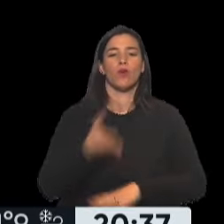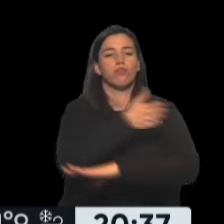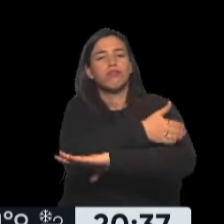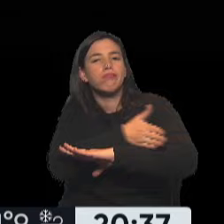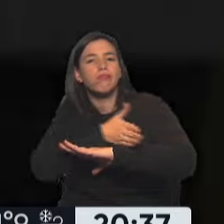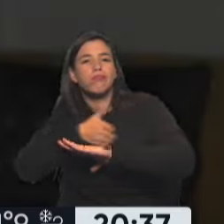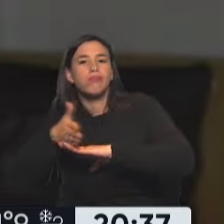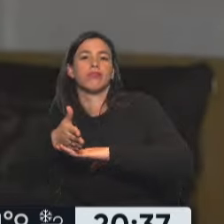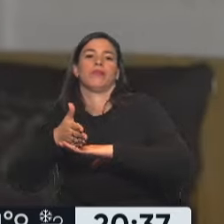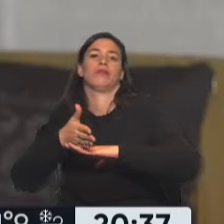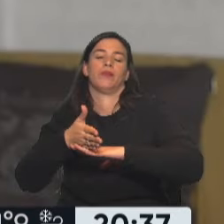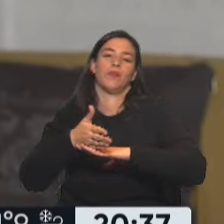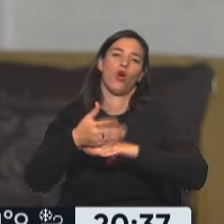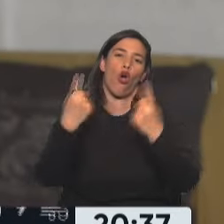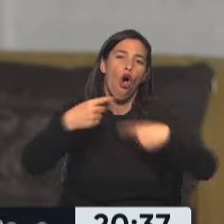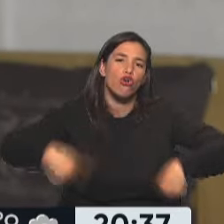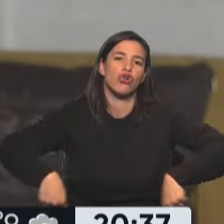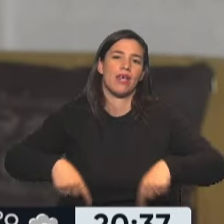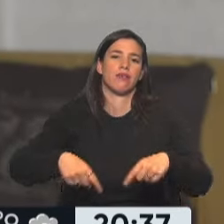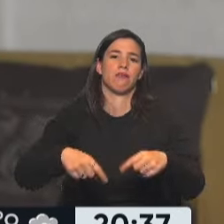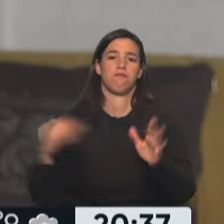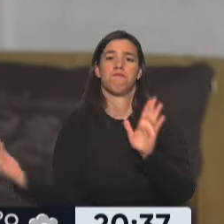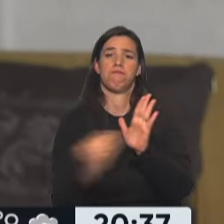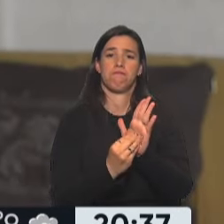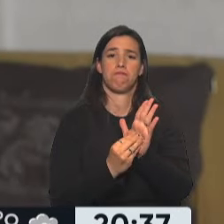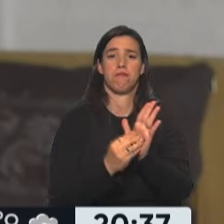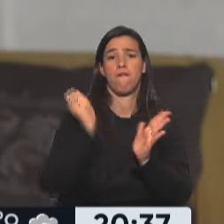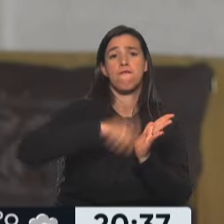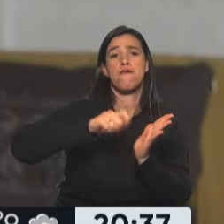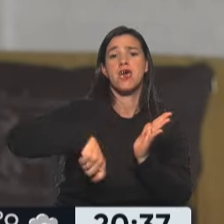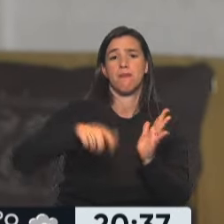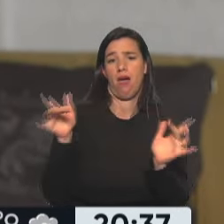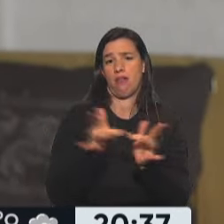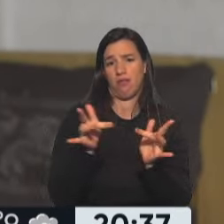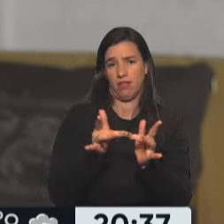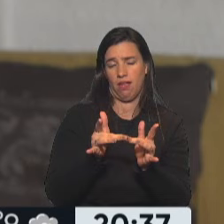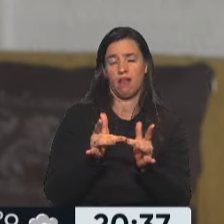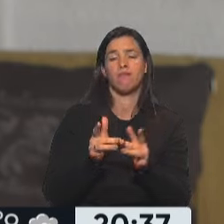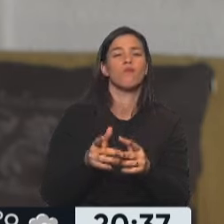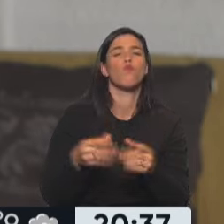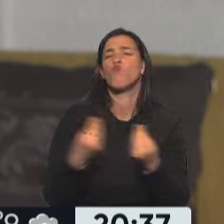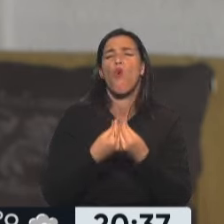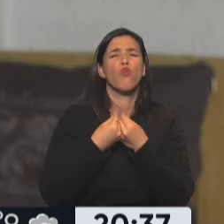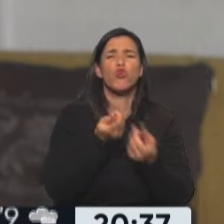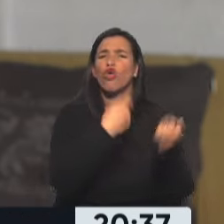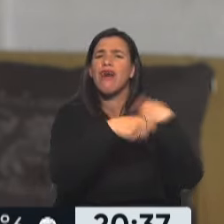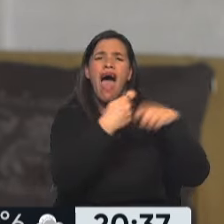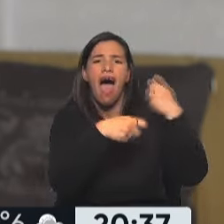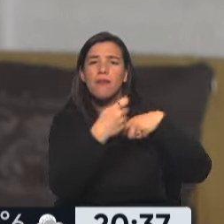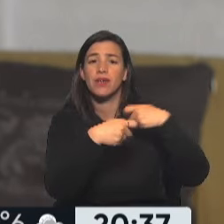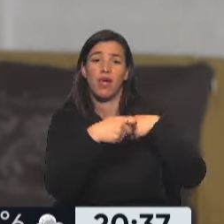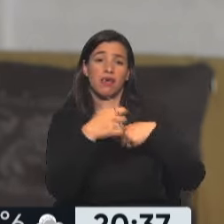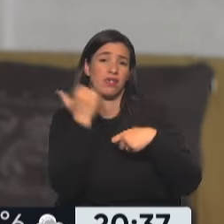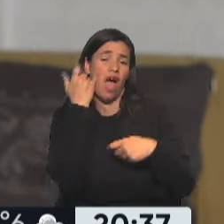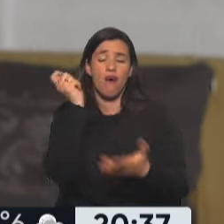poder autenticar con firma digital. ¿Qué significa esto? Que va a haber un montón ya de trámites que vamos a poder nosotros autenticar desde un dispositivo móvil